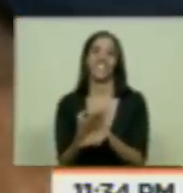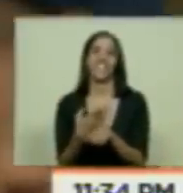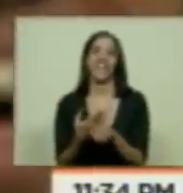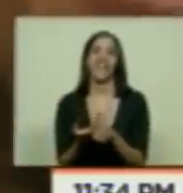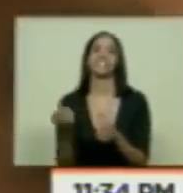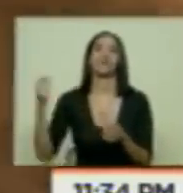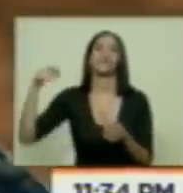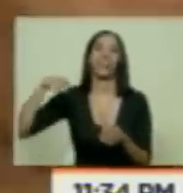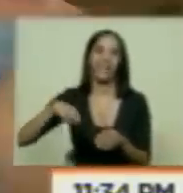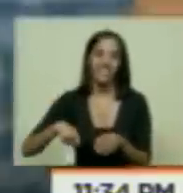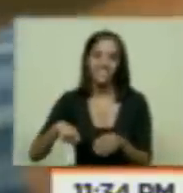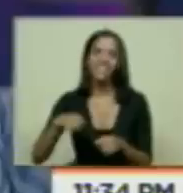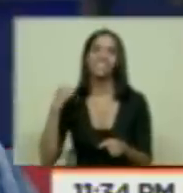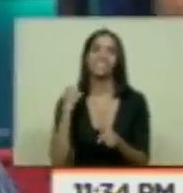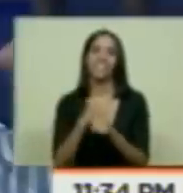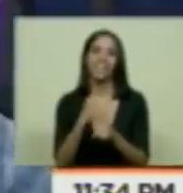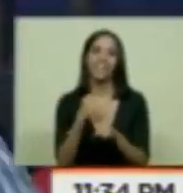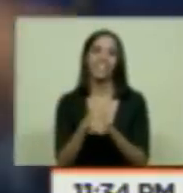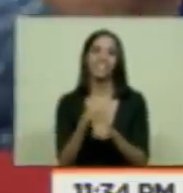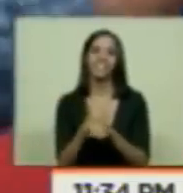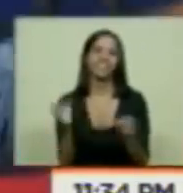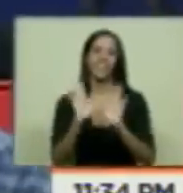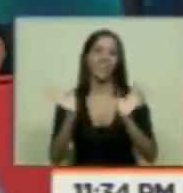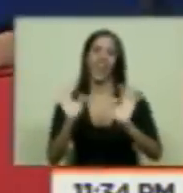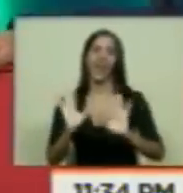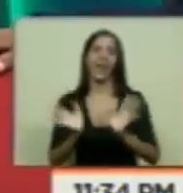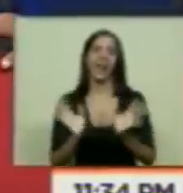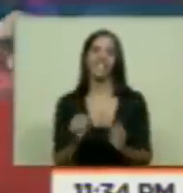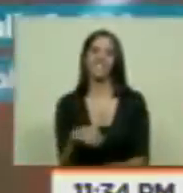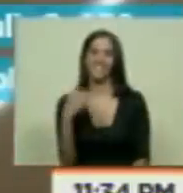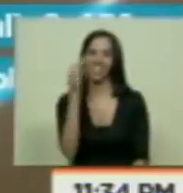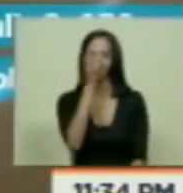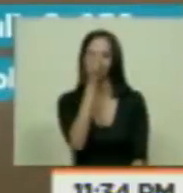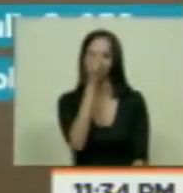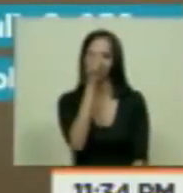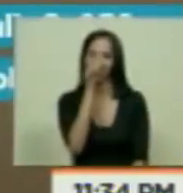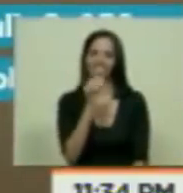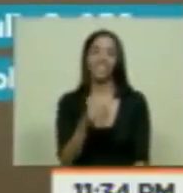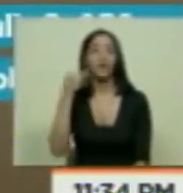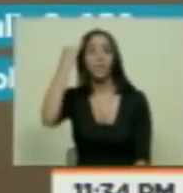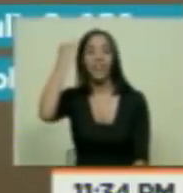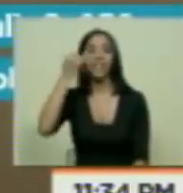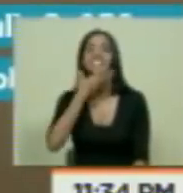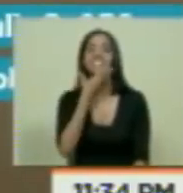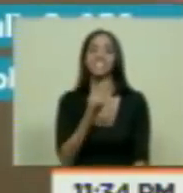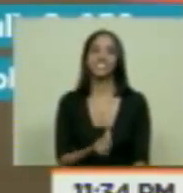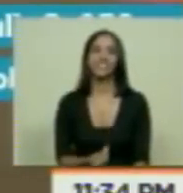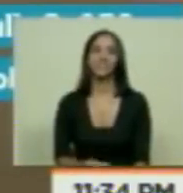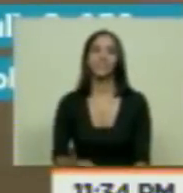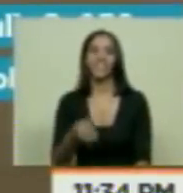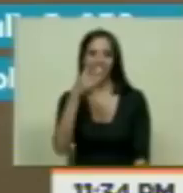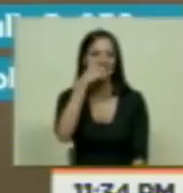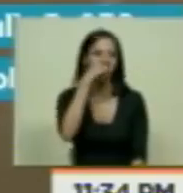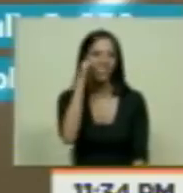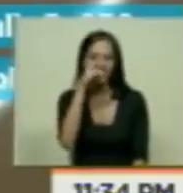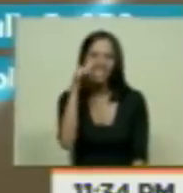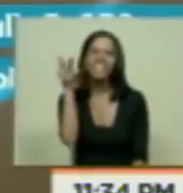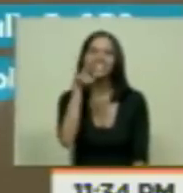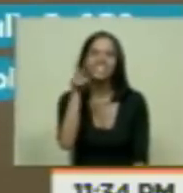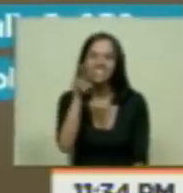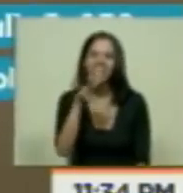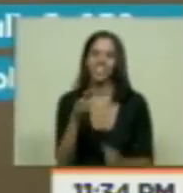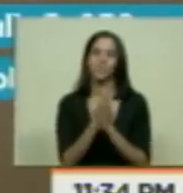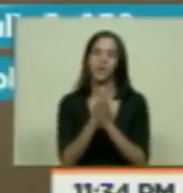a los trabajos, no me calé, imagínense en diciembre que van a tener. Deberían enfocar a Mango leyendo, no, por